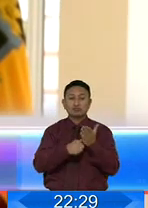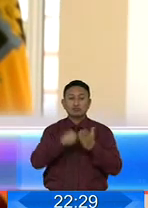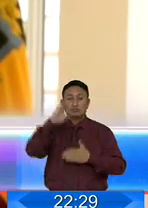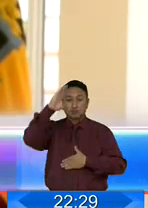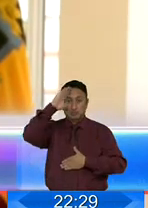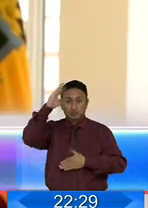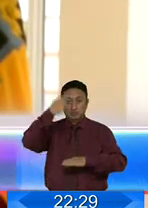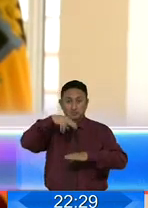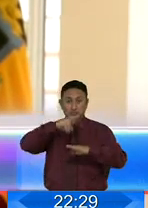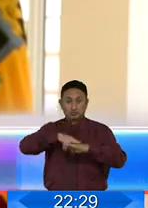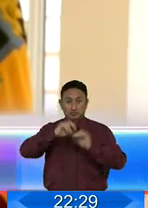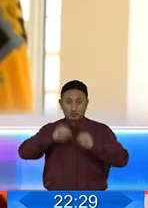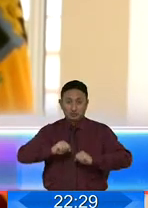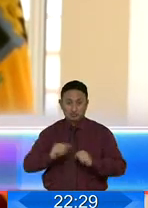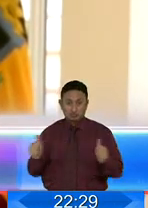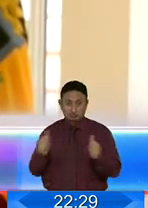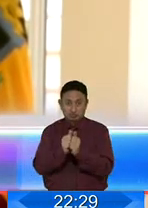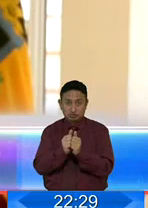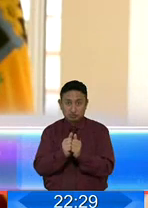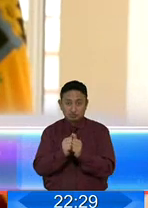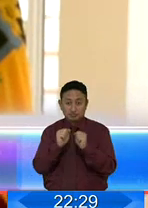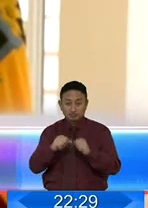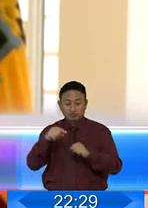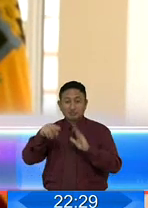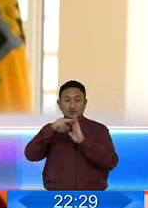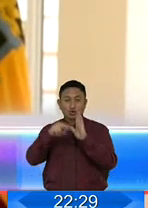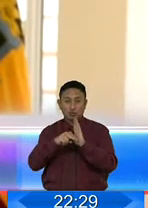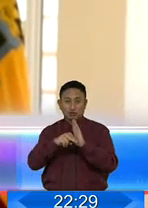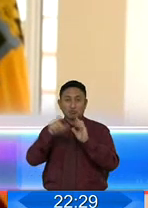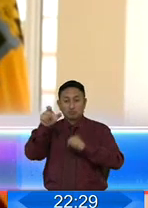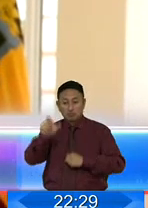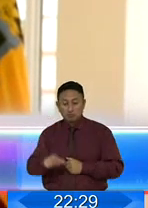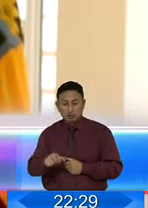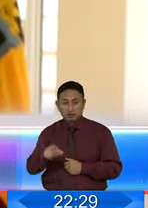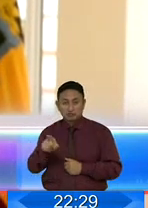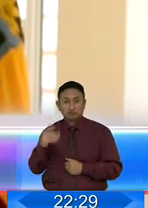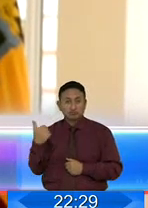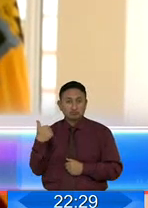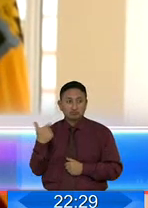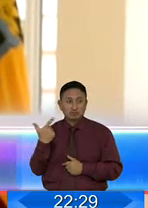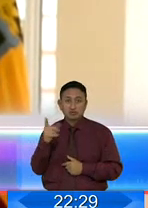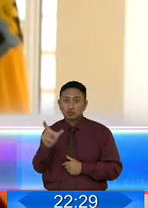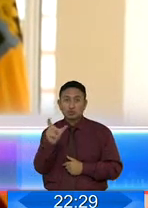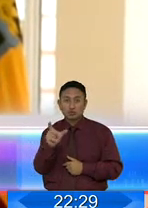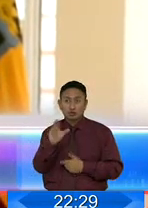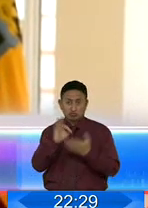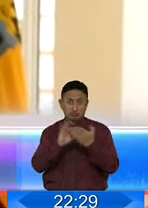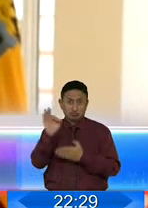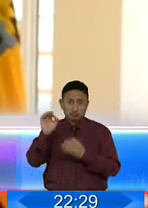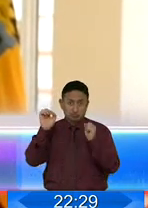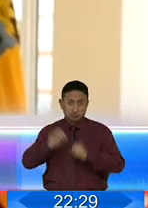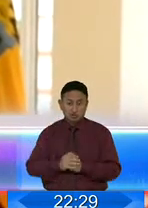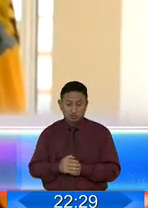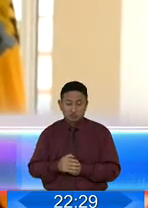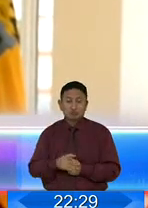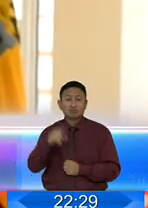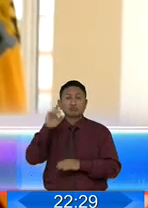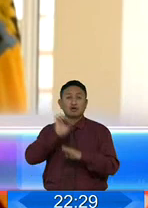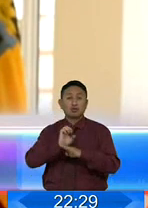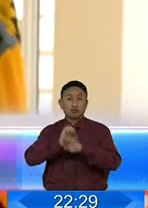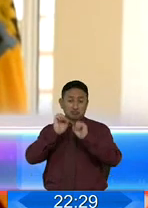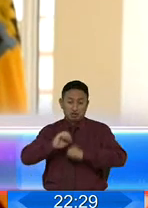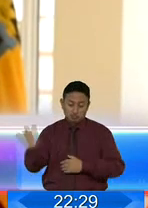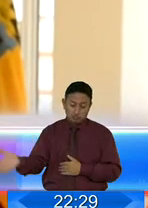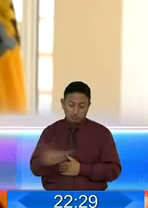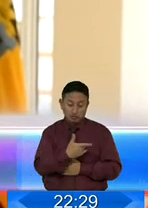Policía Nacional, se va a poder normar esto y las personas que tengan sus documentos habilitantes para movilizarse en el país podrán